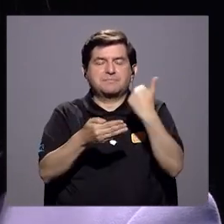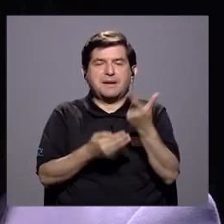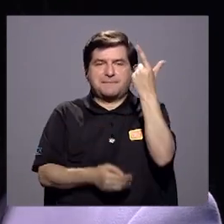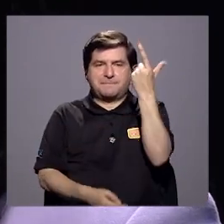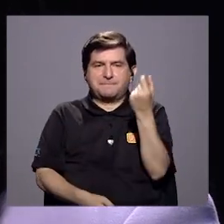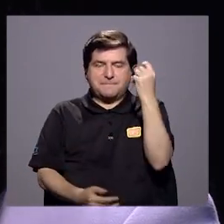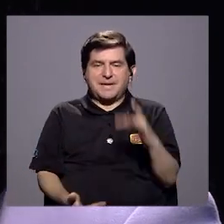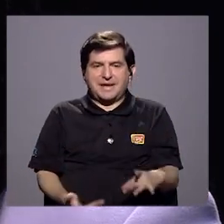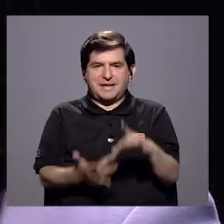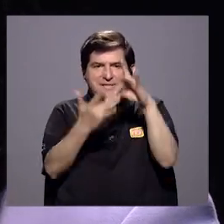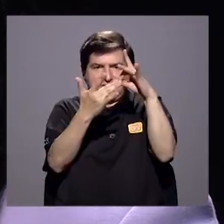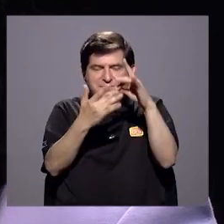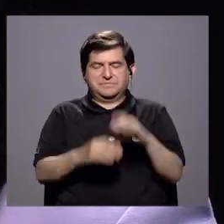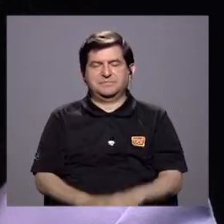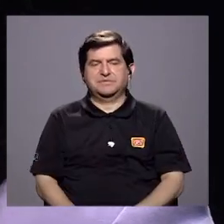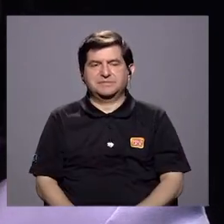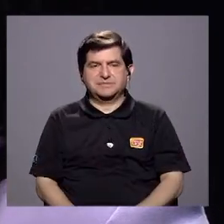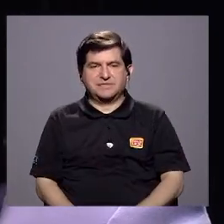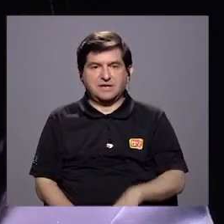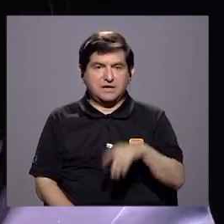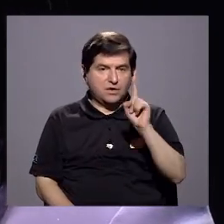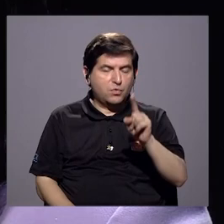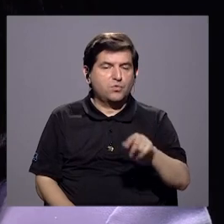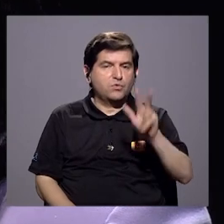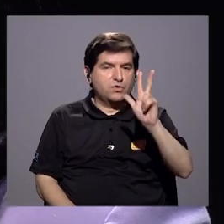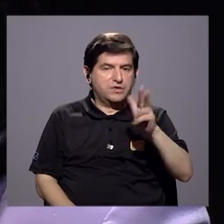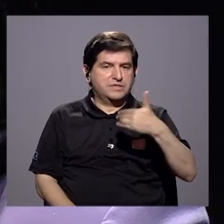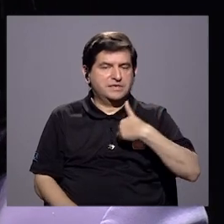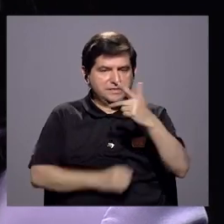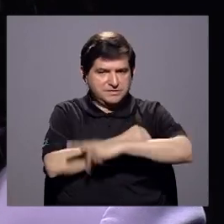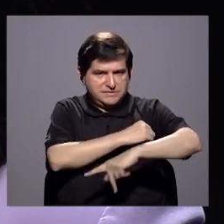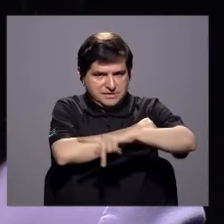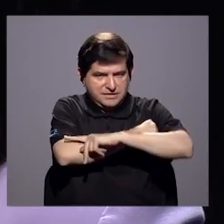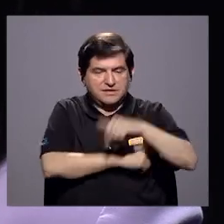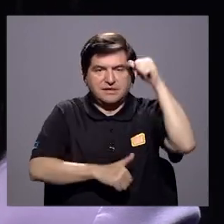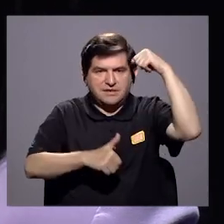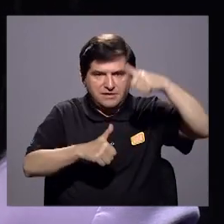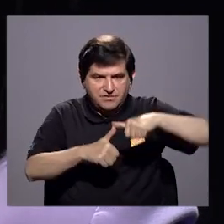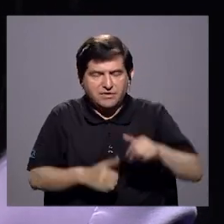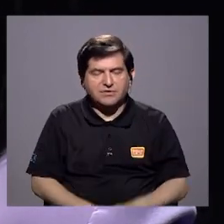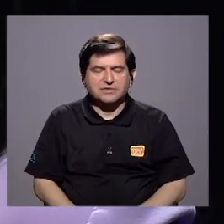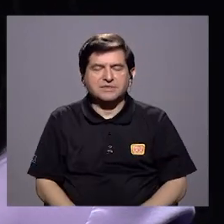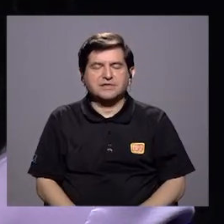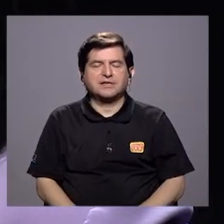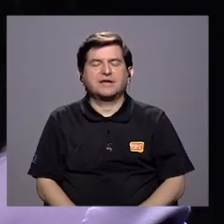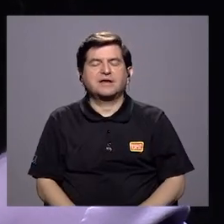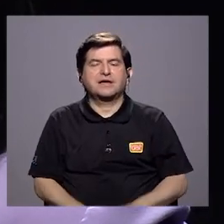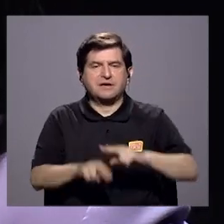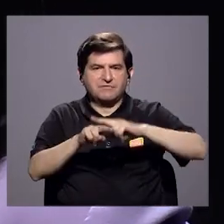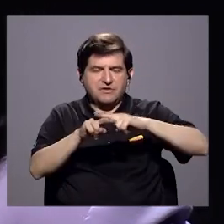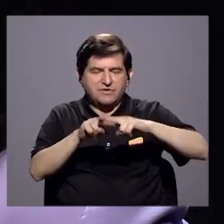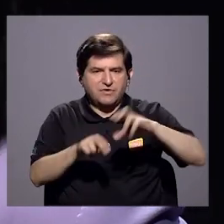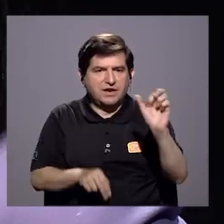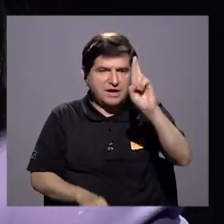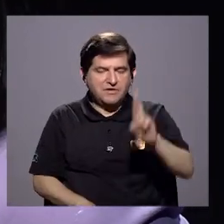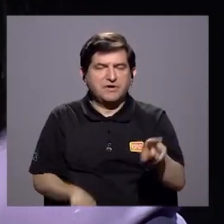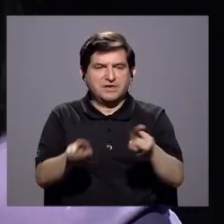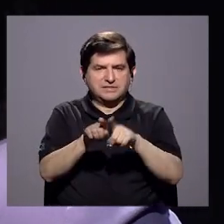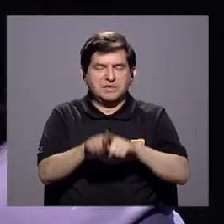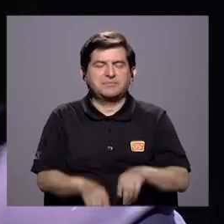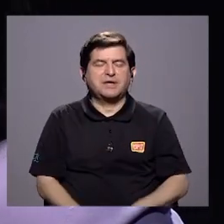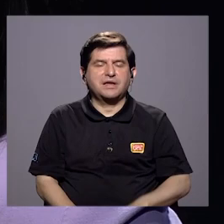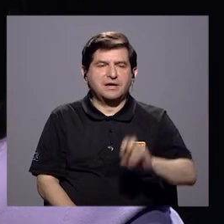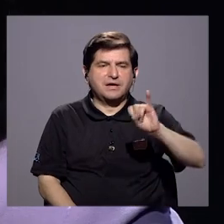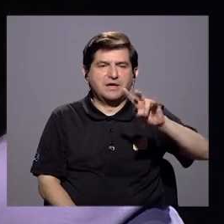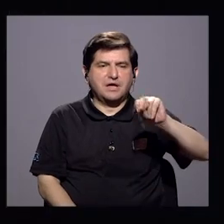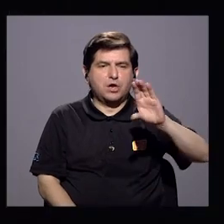prejubilación especial que se habilitó para Japteva, uno de los tres que existen en el país. Hay que recordar que Incofer tuvo uno, hay que recordar que Incop tuvo uno, no,